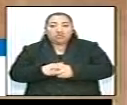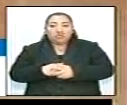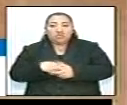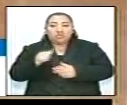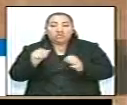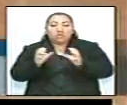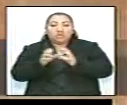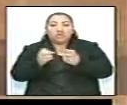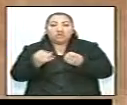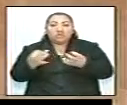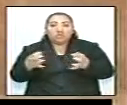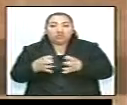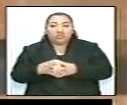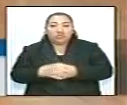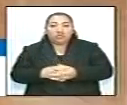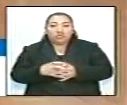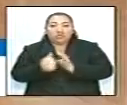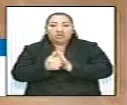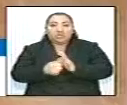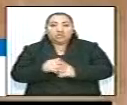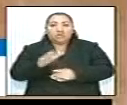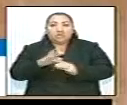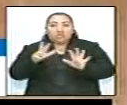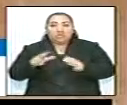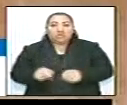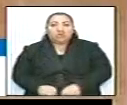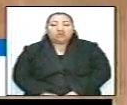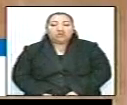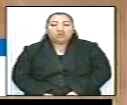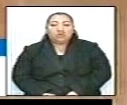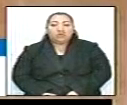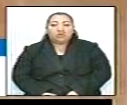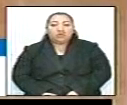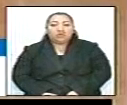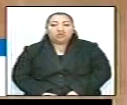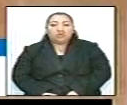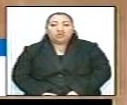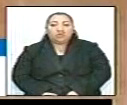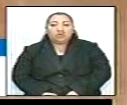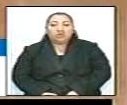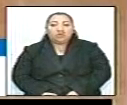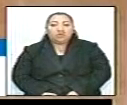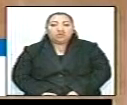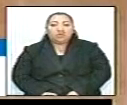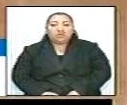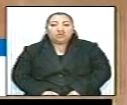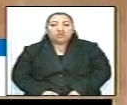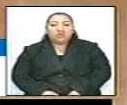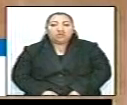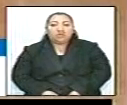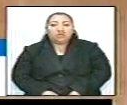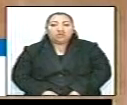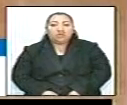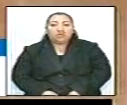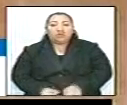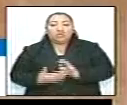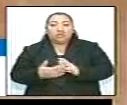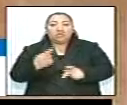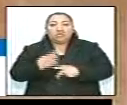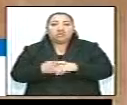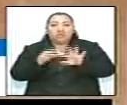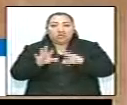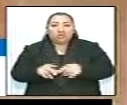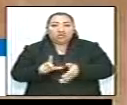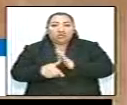quórum. Artículo 58. Las reconsideraciones se presentan por escrito luego de las